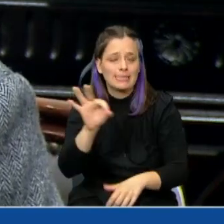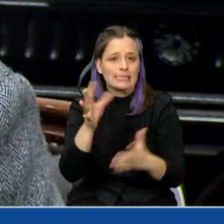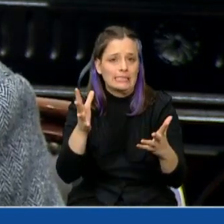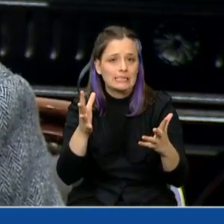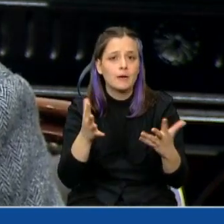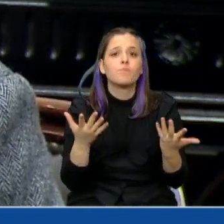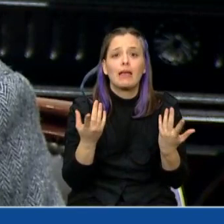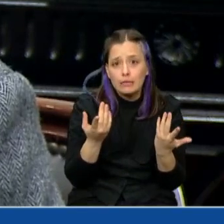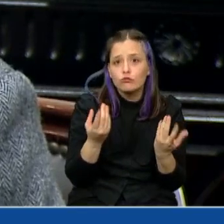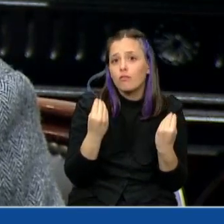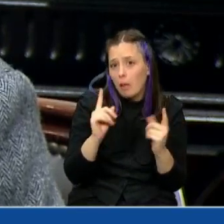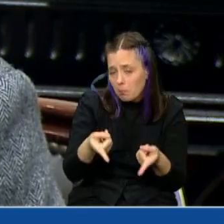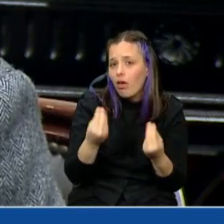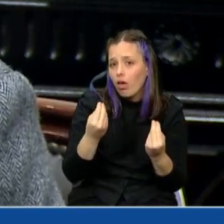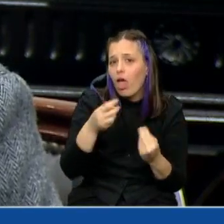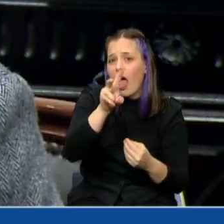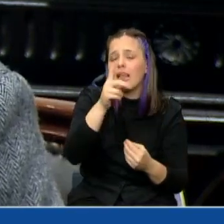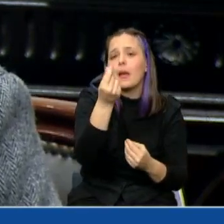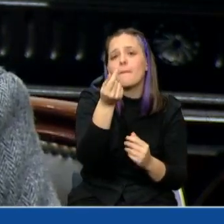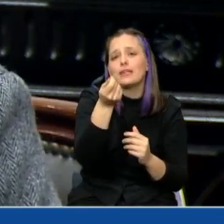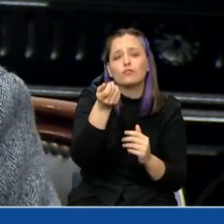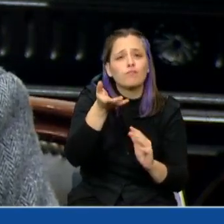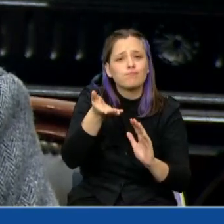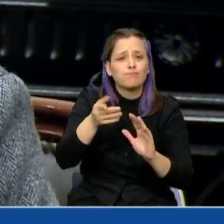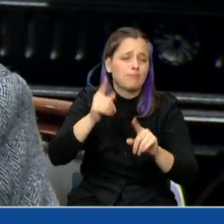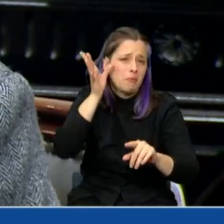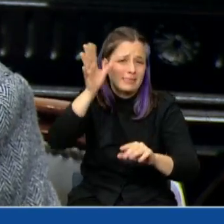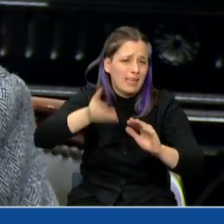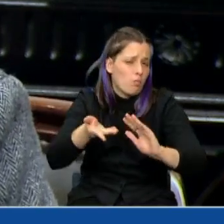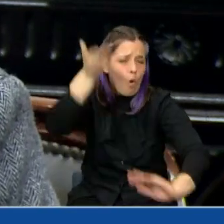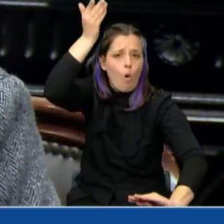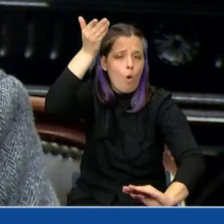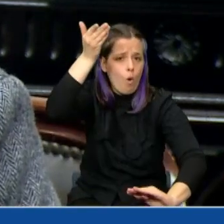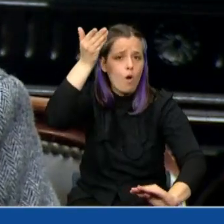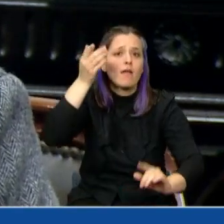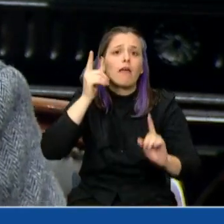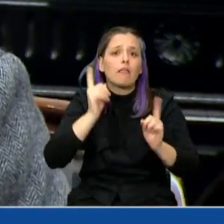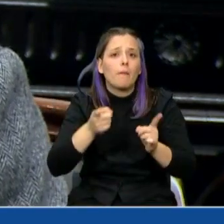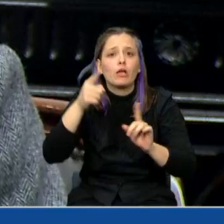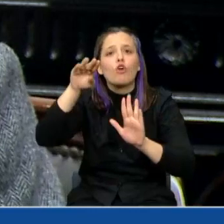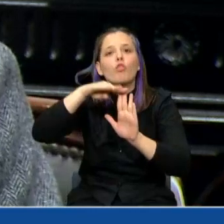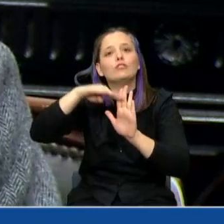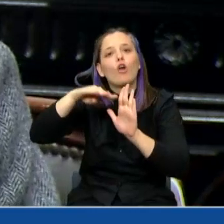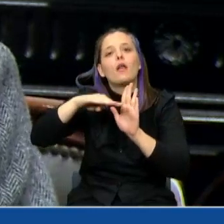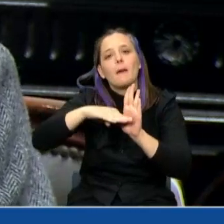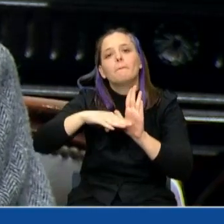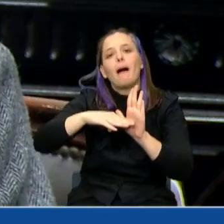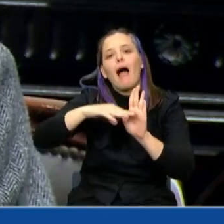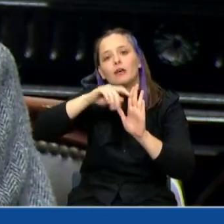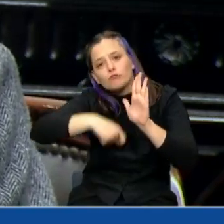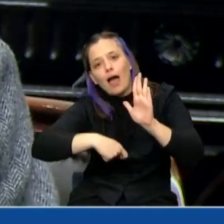precio de los alquileres, sino endurecimiento o agravamiento en las condiciones de los